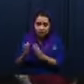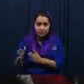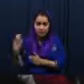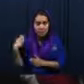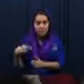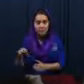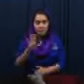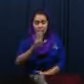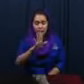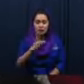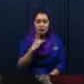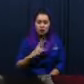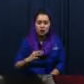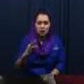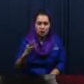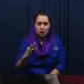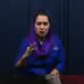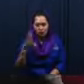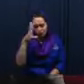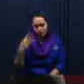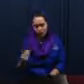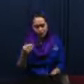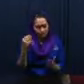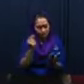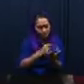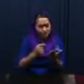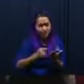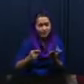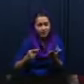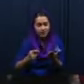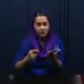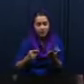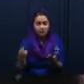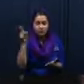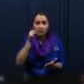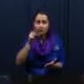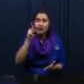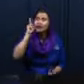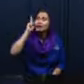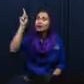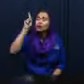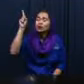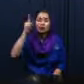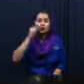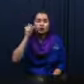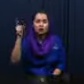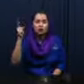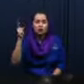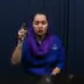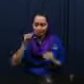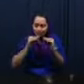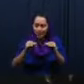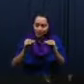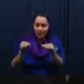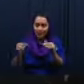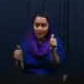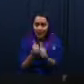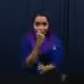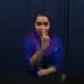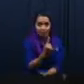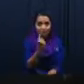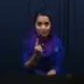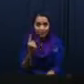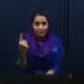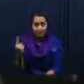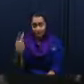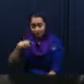tú, Señor, les enseñarás a cada uno de nuestros hijos. Y que